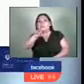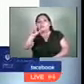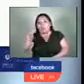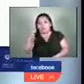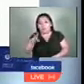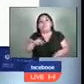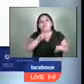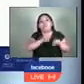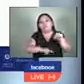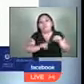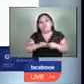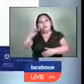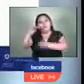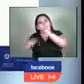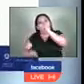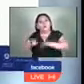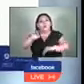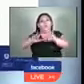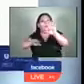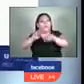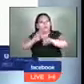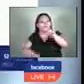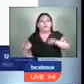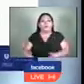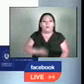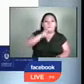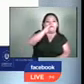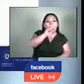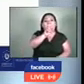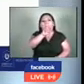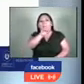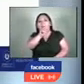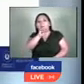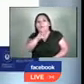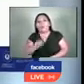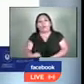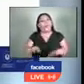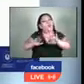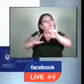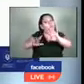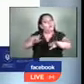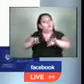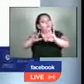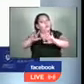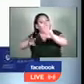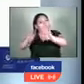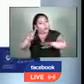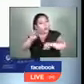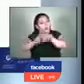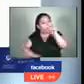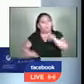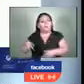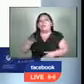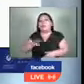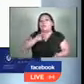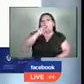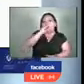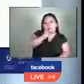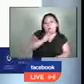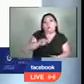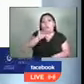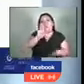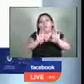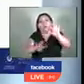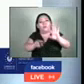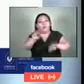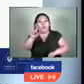sería de $3.09, el de 20 libras sería de $8.98, el precio total, y $0.94 sería el tema